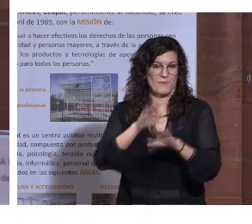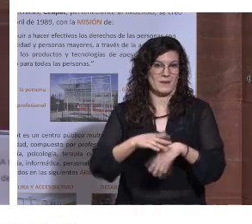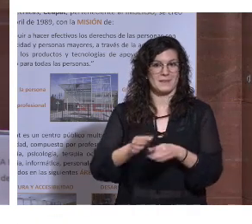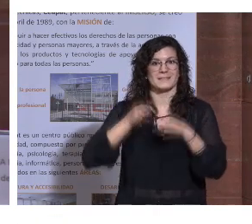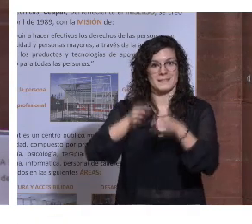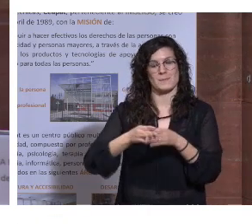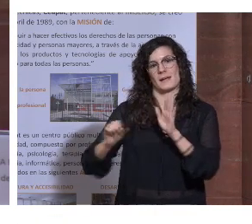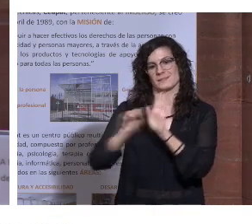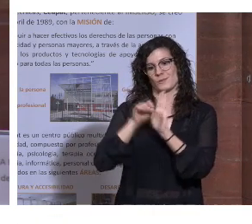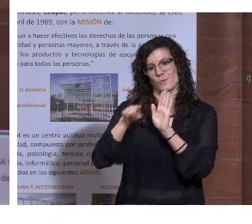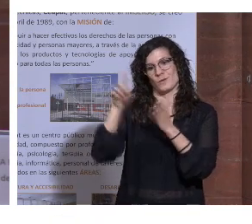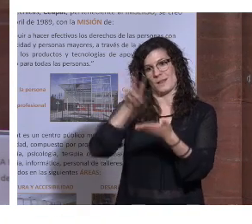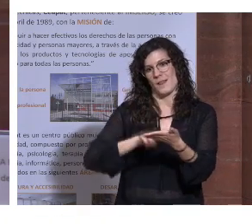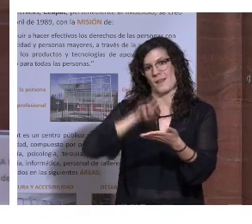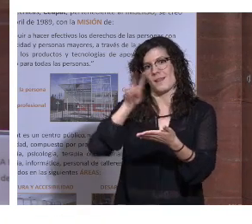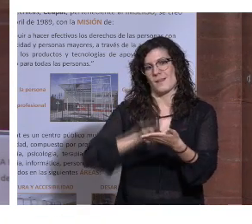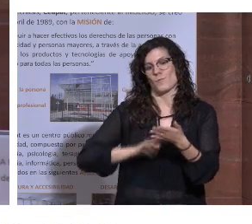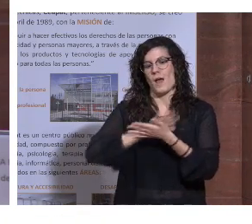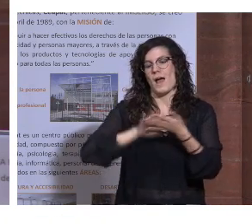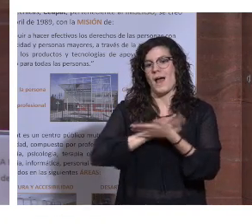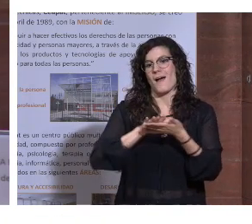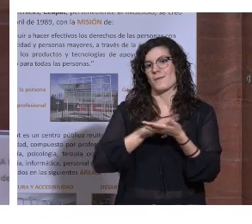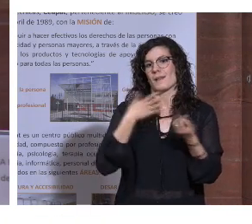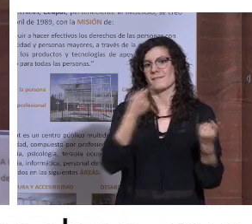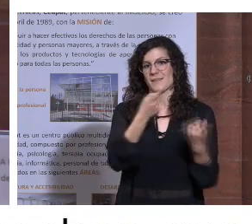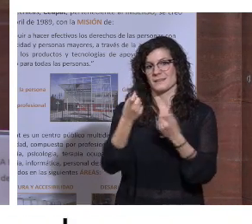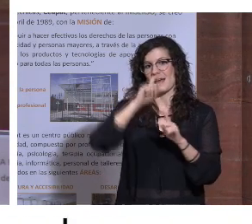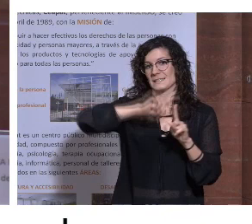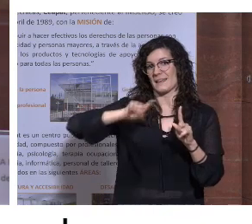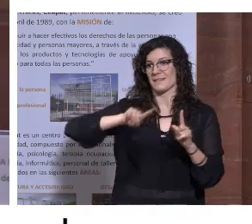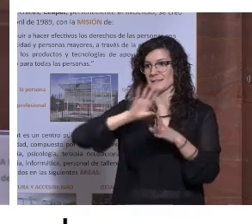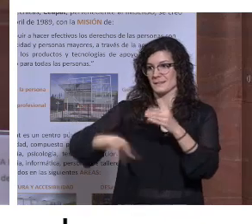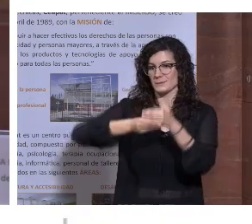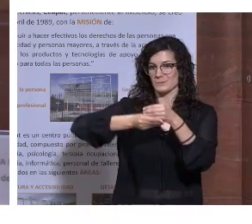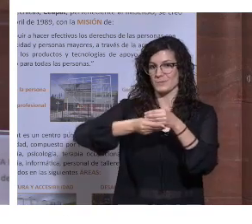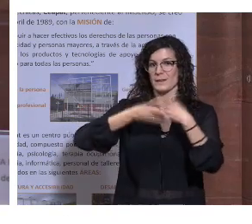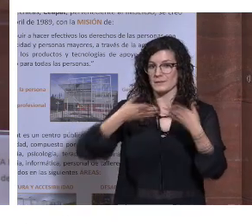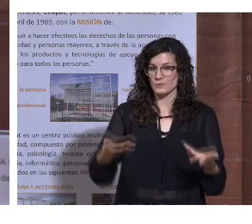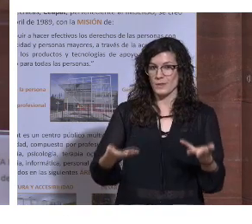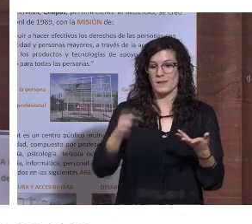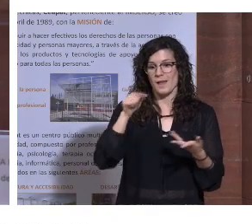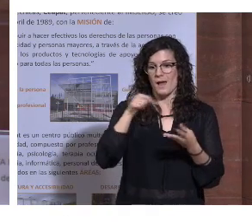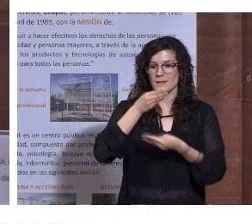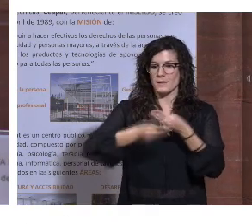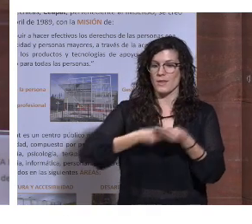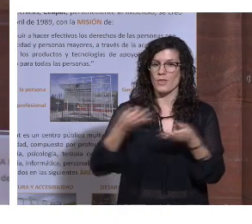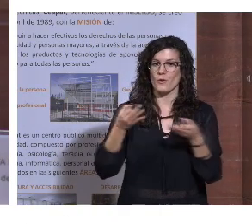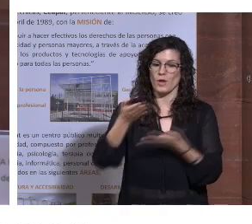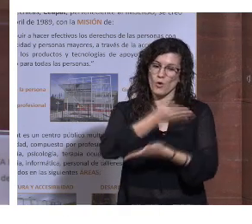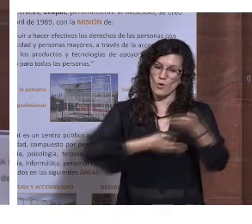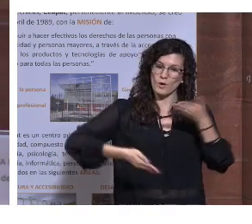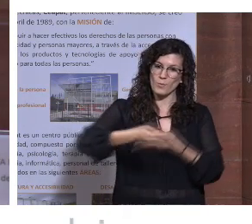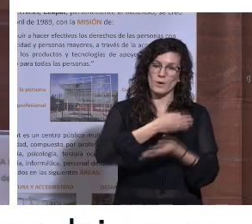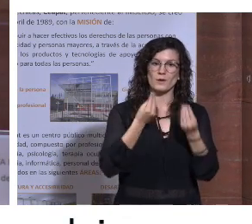ese es el artículo de la Convención de Derechos que habla sobre la necesidad de recoger estadísticas. Y entonces lo que se hizo es empezar a colaborar con el INE en el